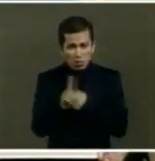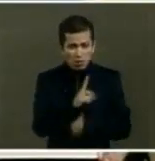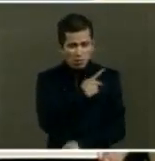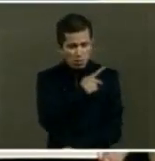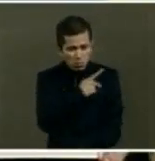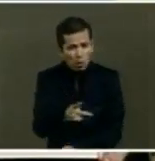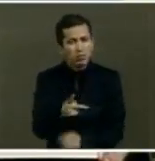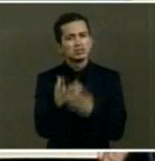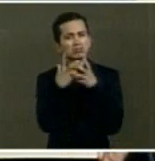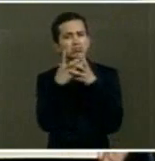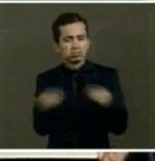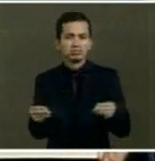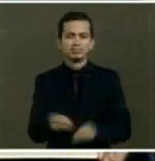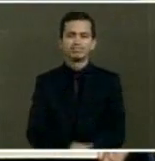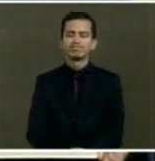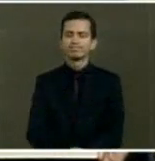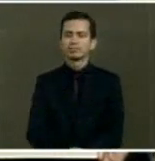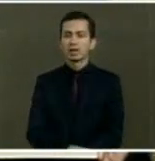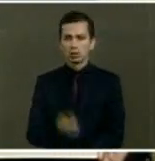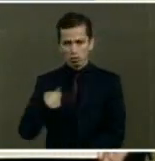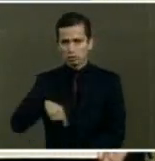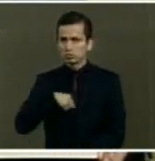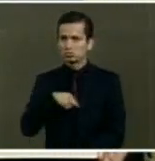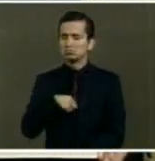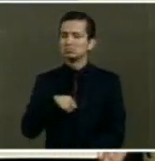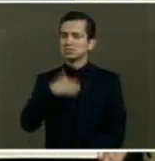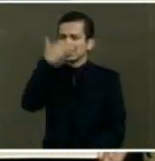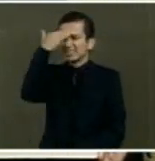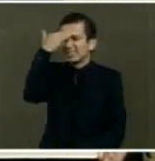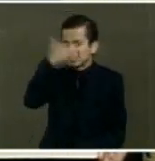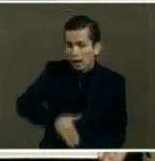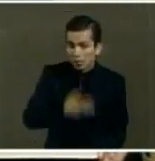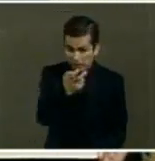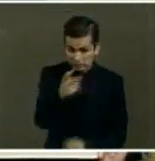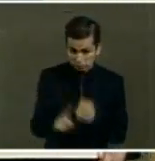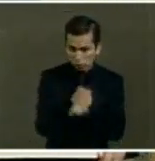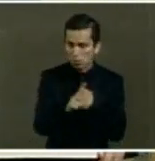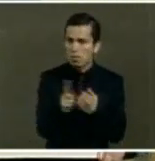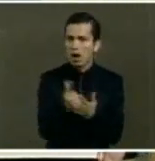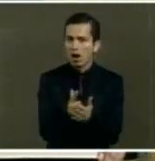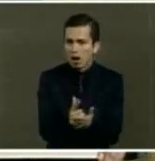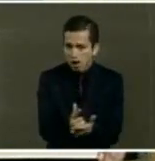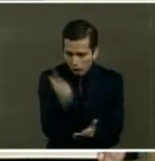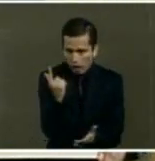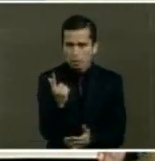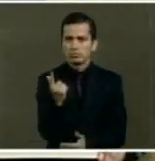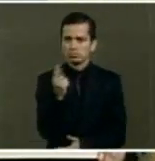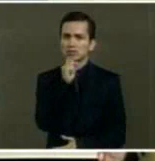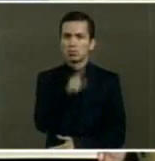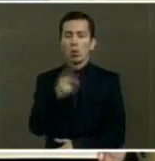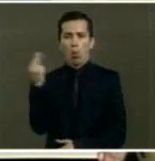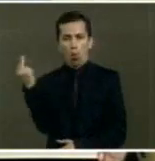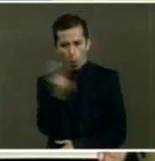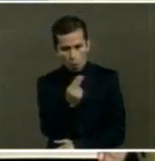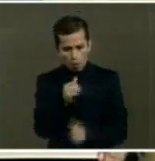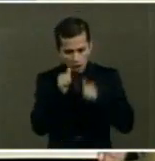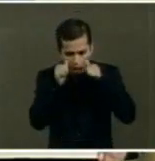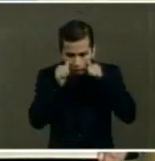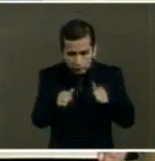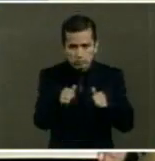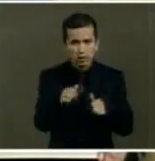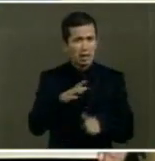No desconocemos la gravedad del desafío ni la urgencia de su atención. Hay cientos de